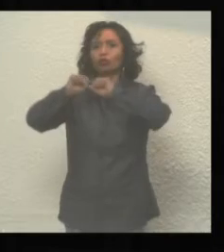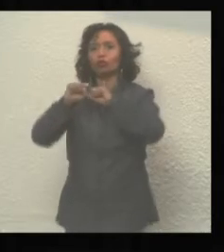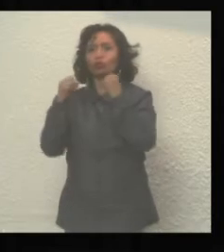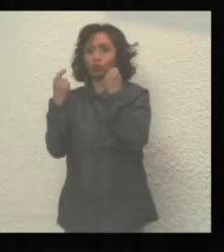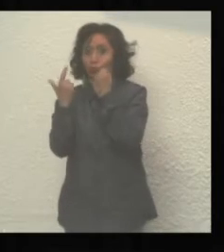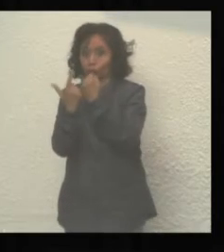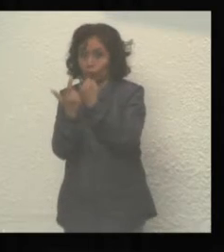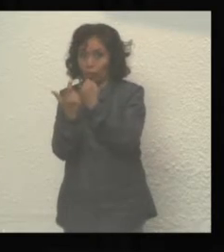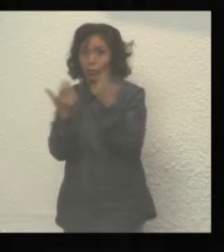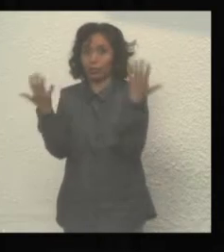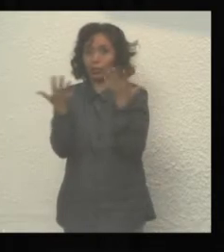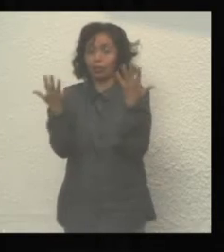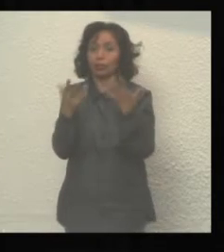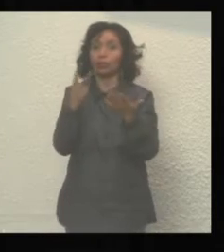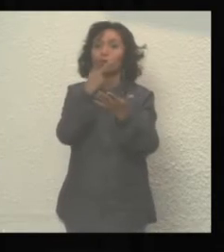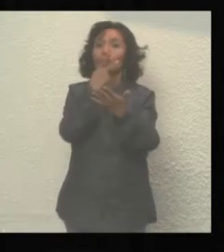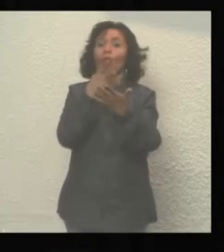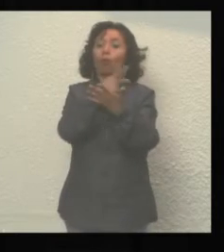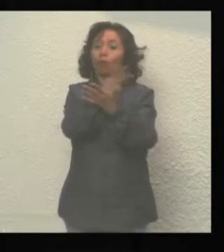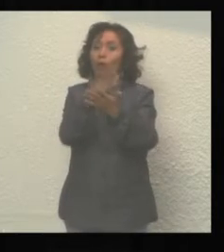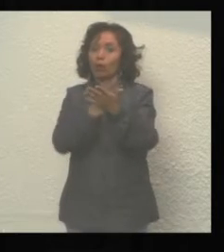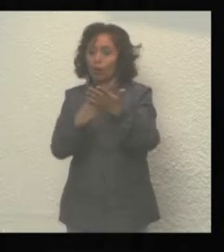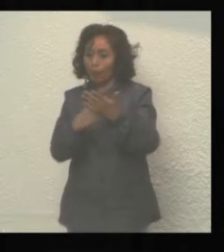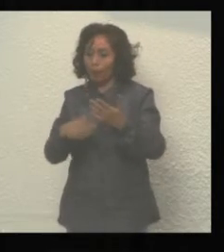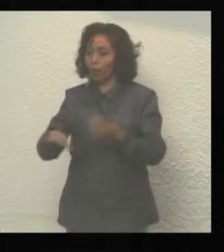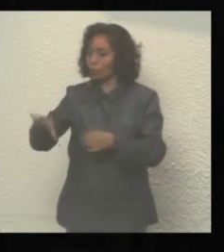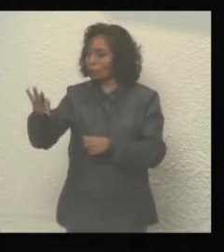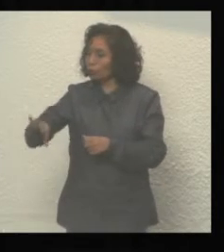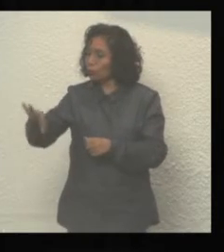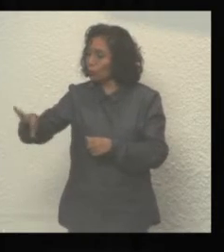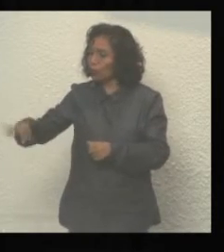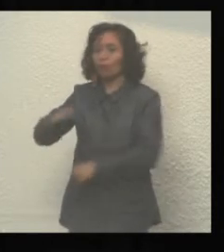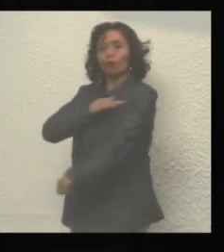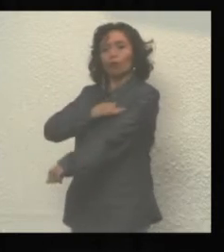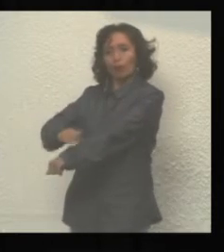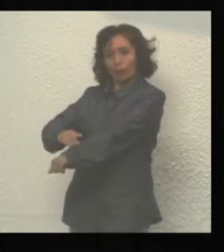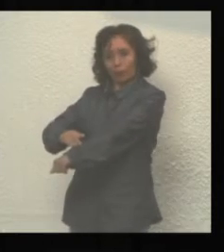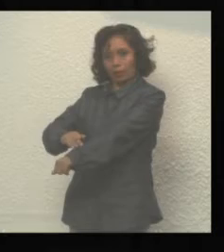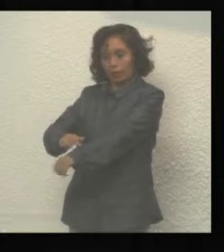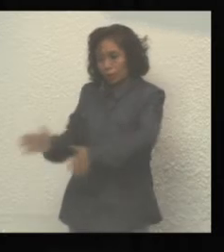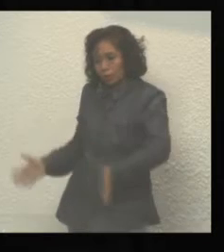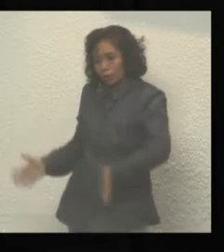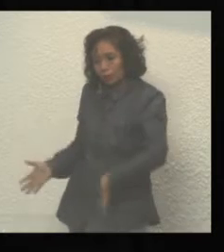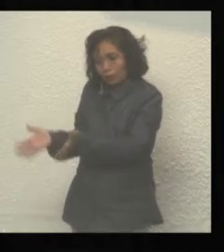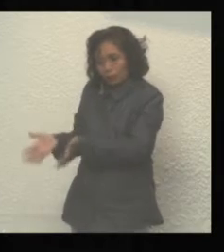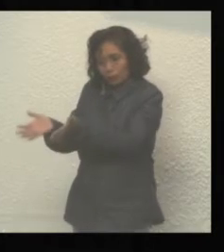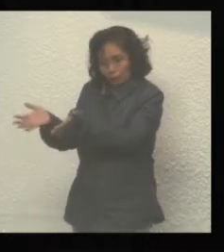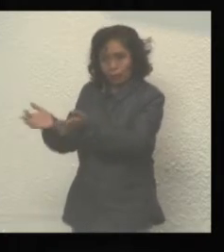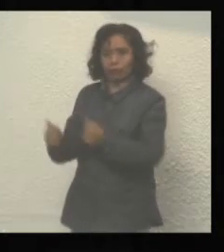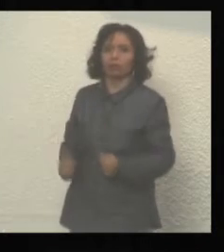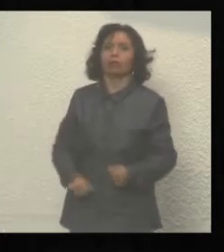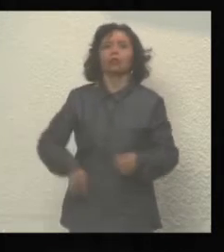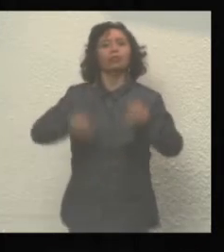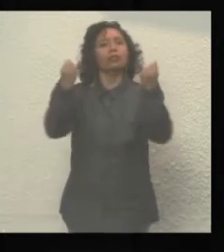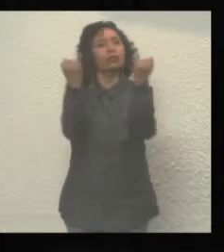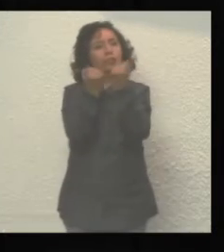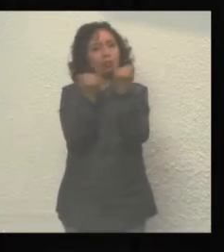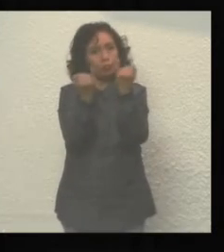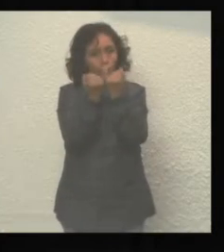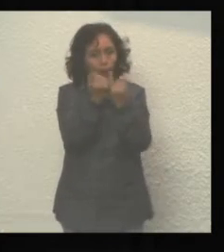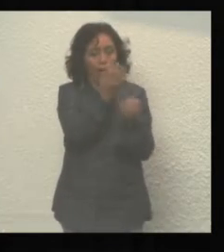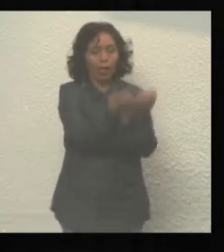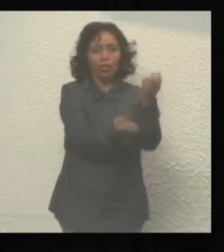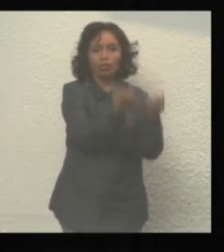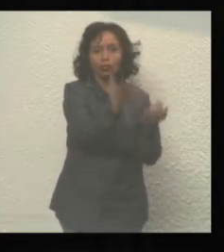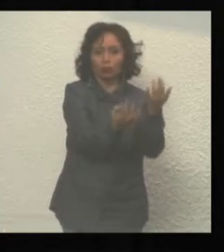se establecieron programas de huertos familiares, permacultura y banca social, así como también estufas